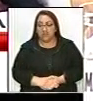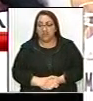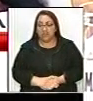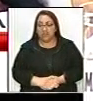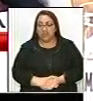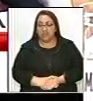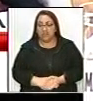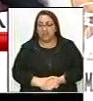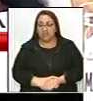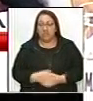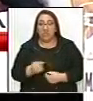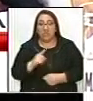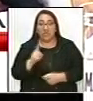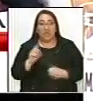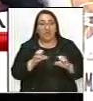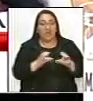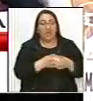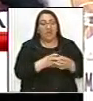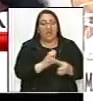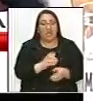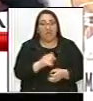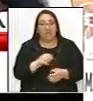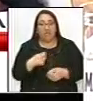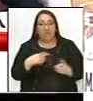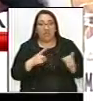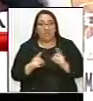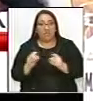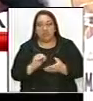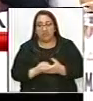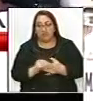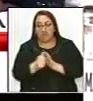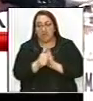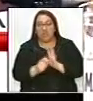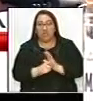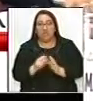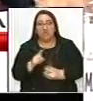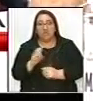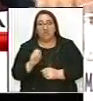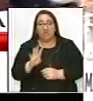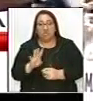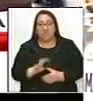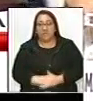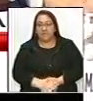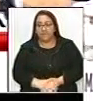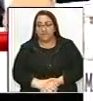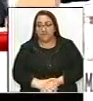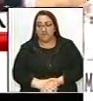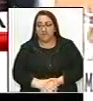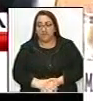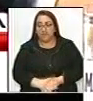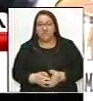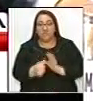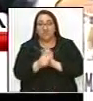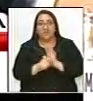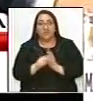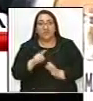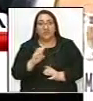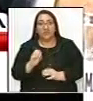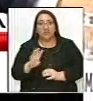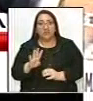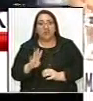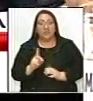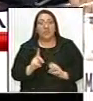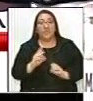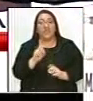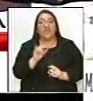el funcionamiento de cada Cámara. Vamos a debatir, a poner en debate el artículo 104. Artículo 104. La Cámara